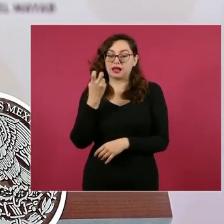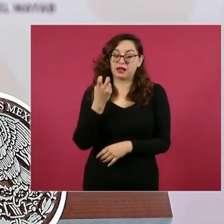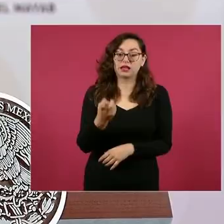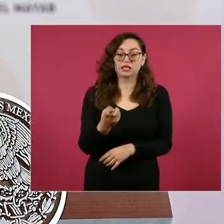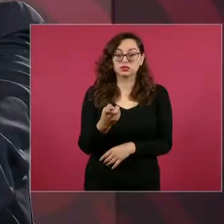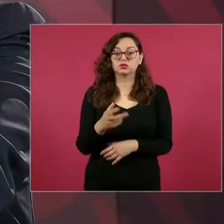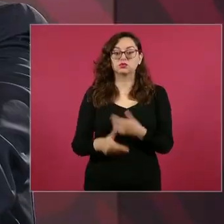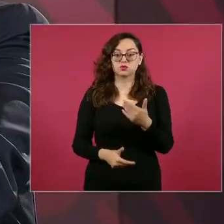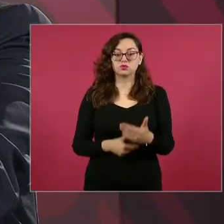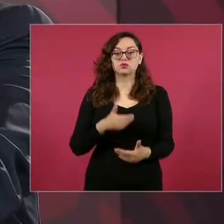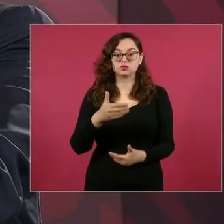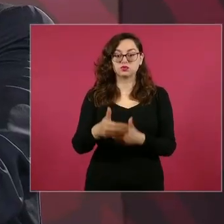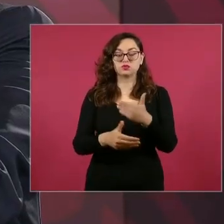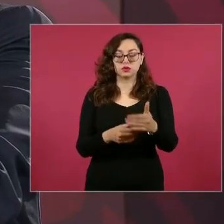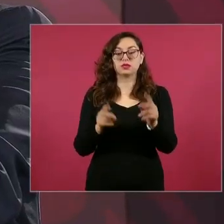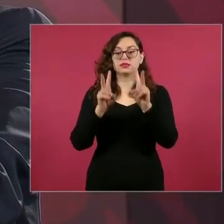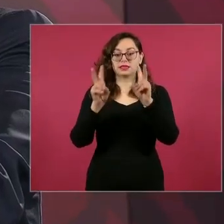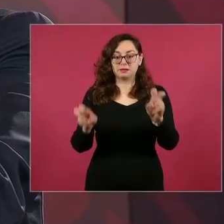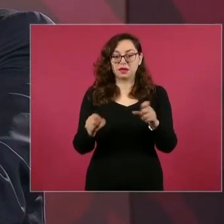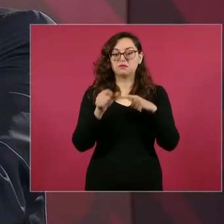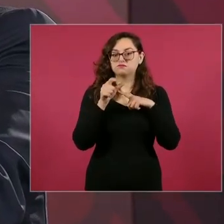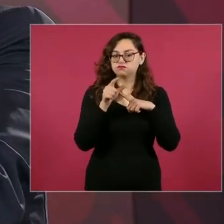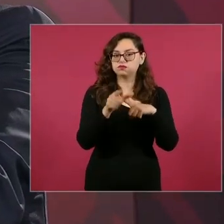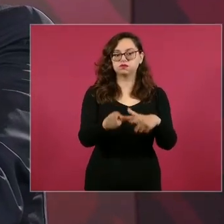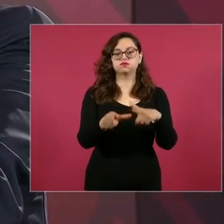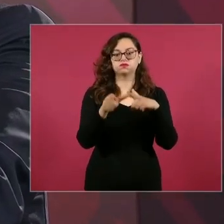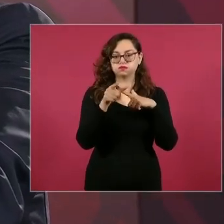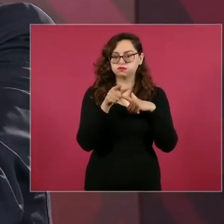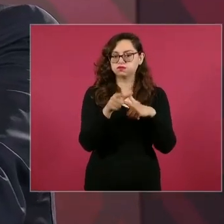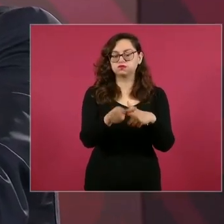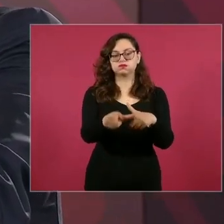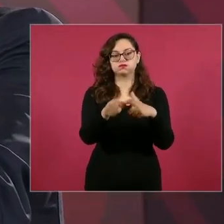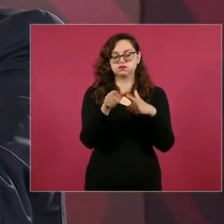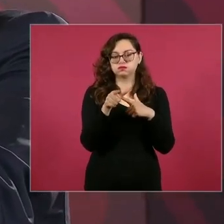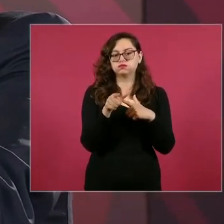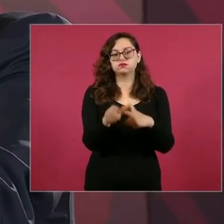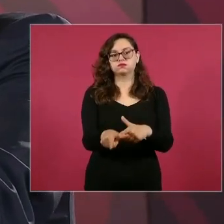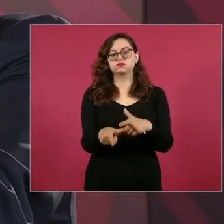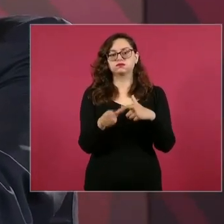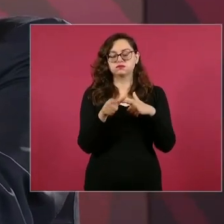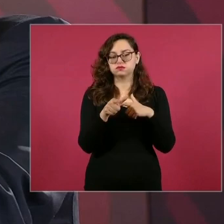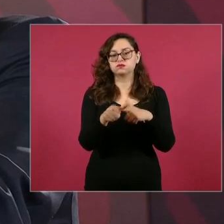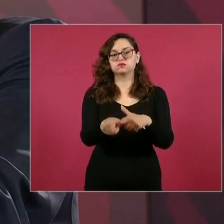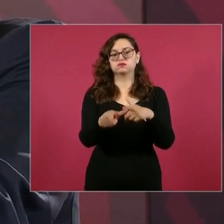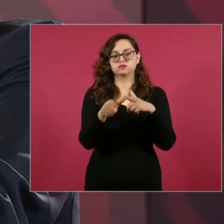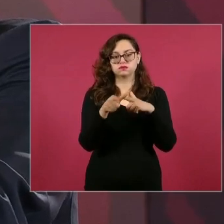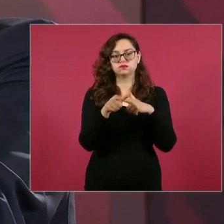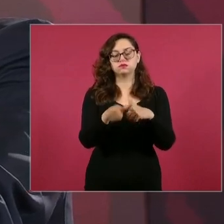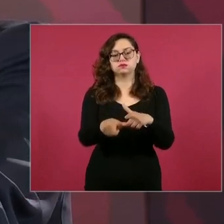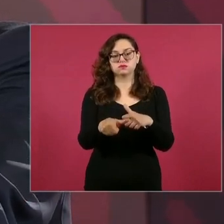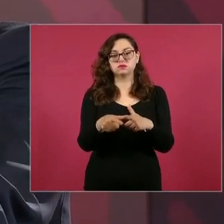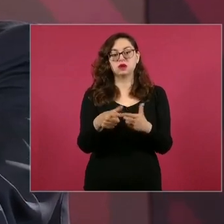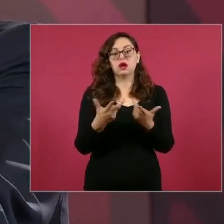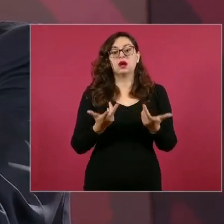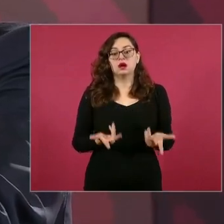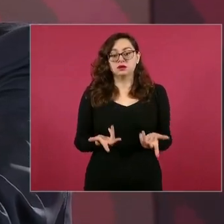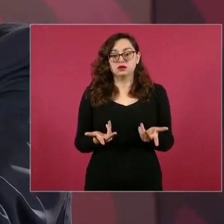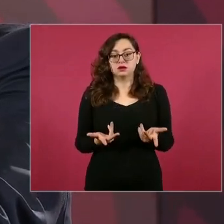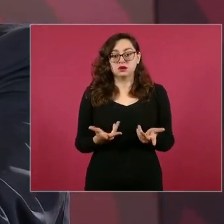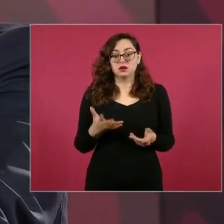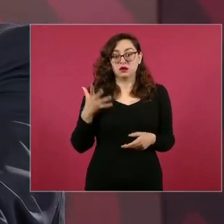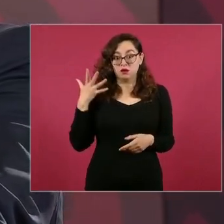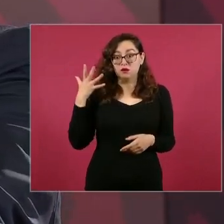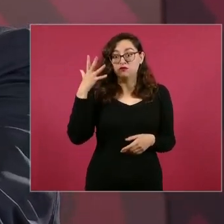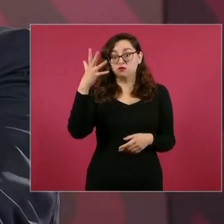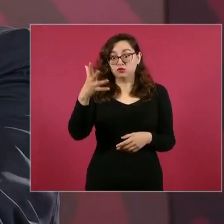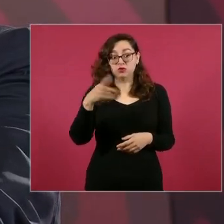entonces hay que seguir con el tema hay que continuar continuar continuar para que no regrese